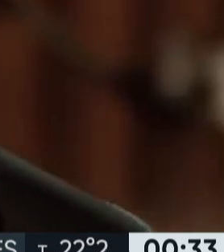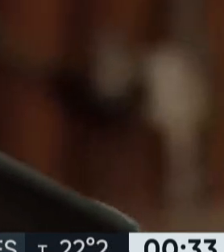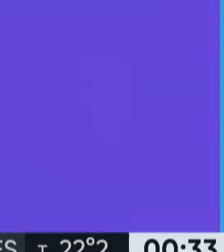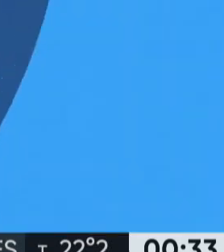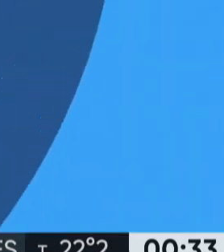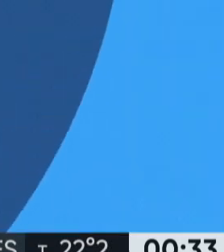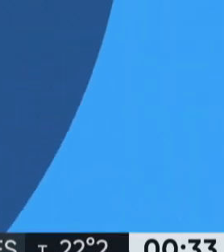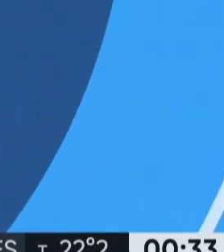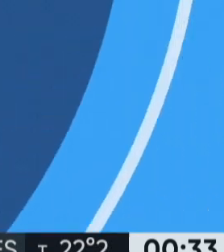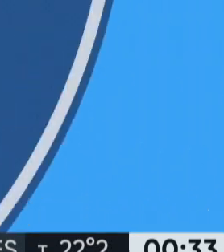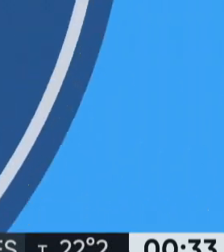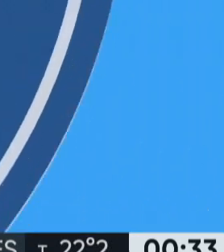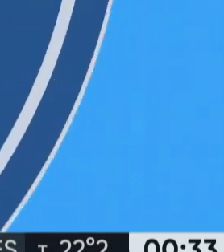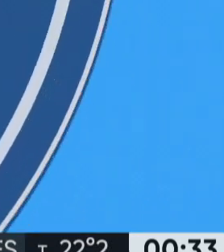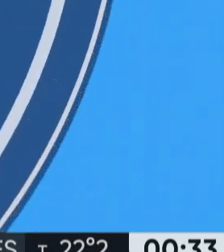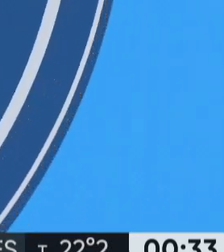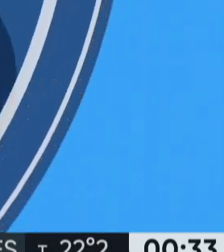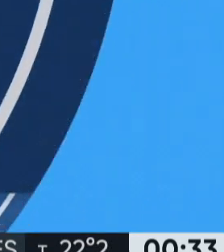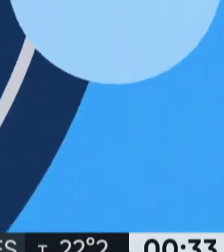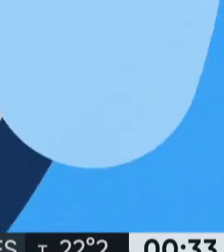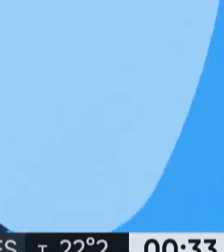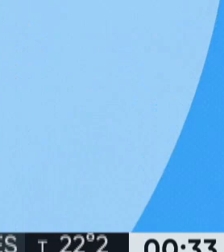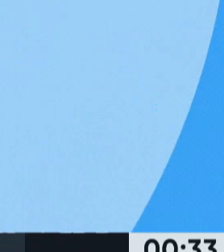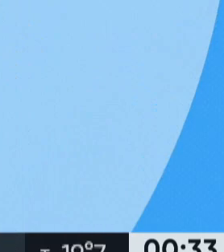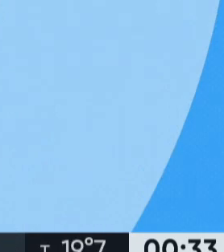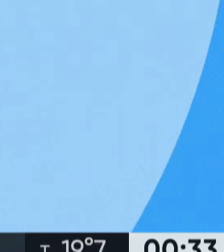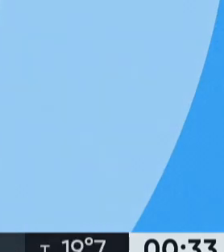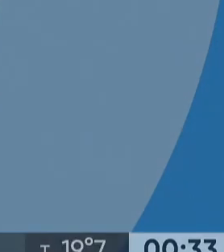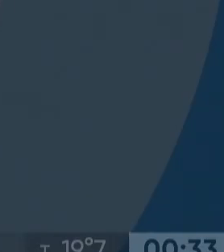recuerdos caminando por ahí. Nada es mejor.